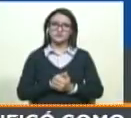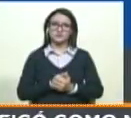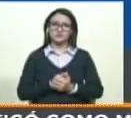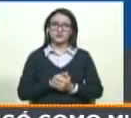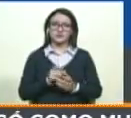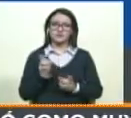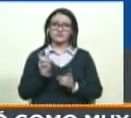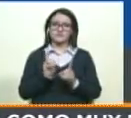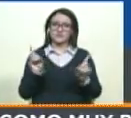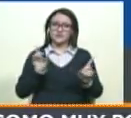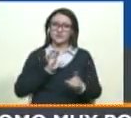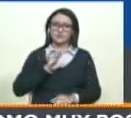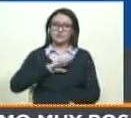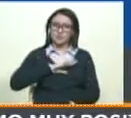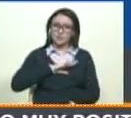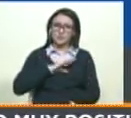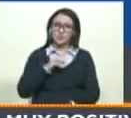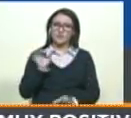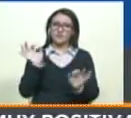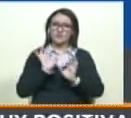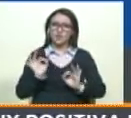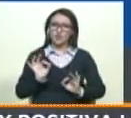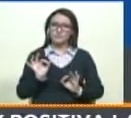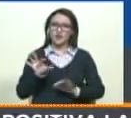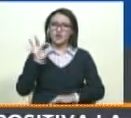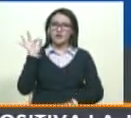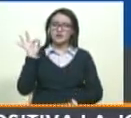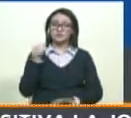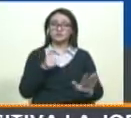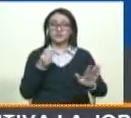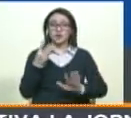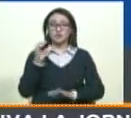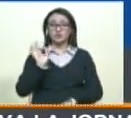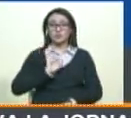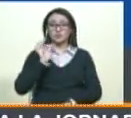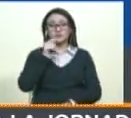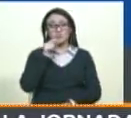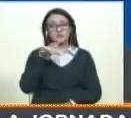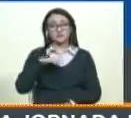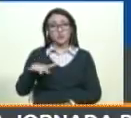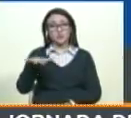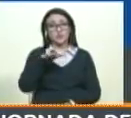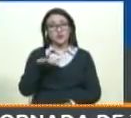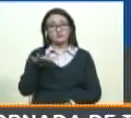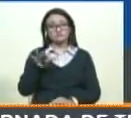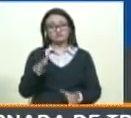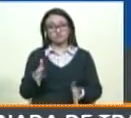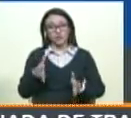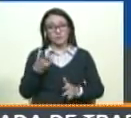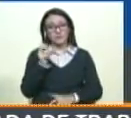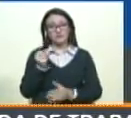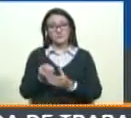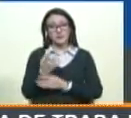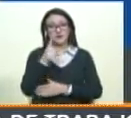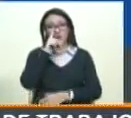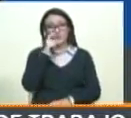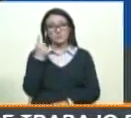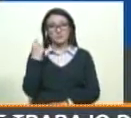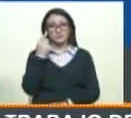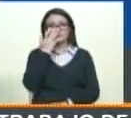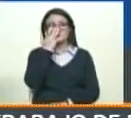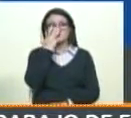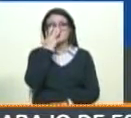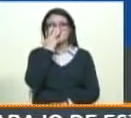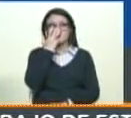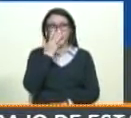modelo, a nuestro presidente que fue elegido por el 68% de los votantes el 20 de mayo del año pasado y que aquí